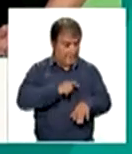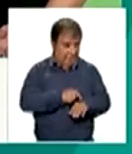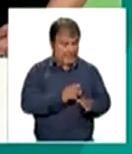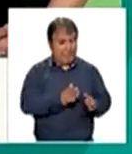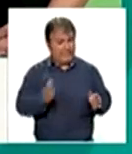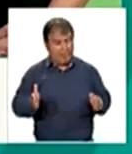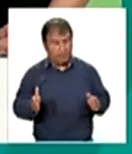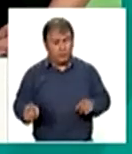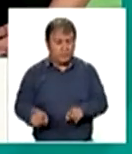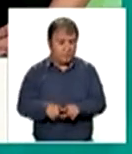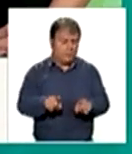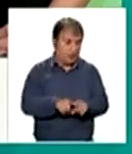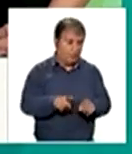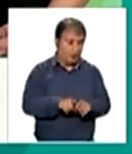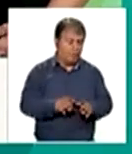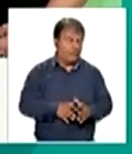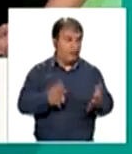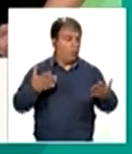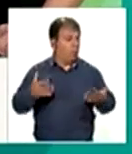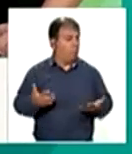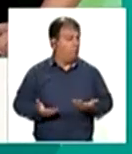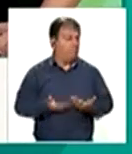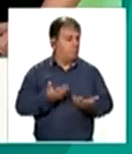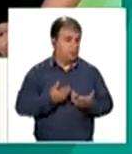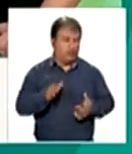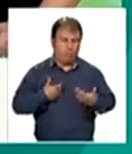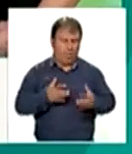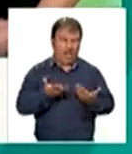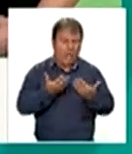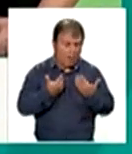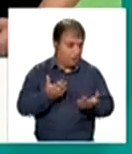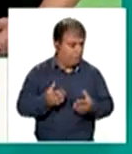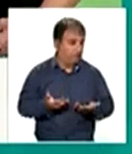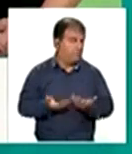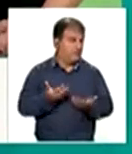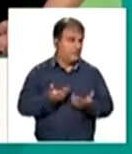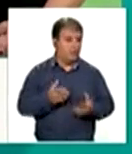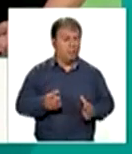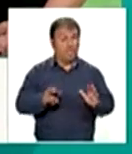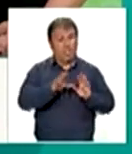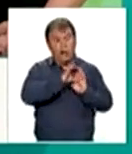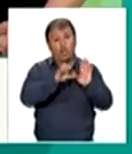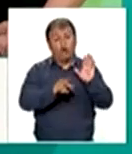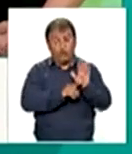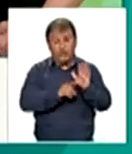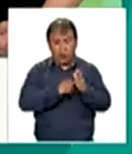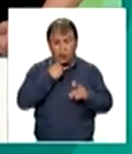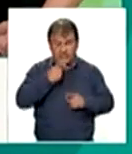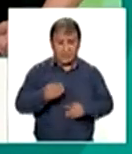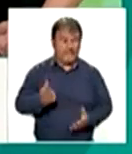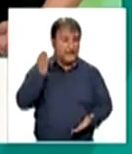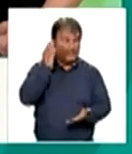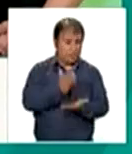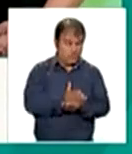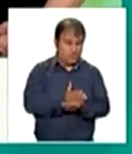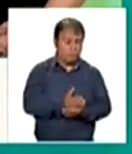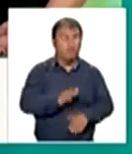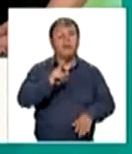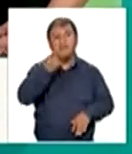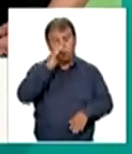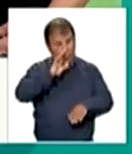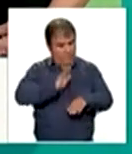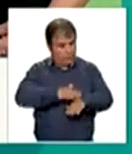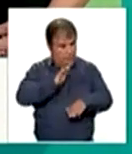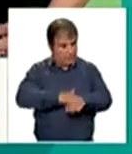es también muy muy ligero, no podemos hablar de tiempos. El Código Mundial Antidopaje te dice que la sanción va desde una amonestación, que es